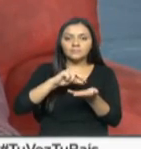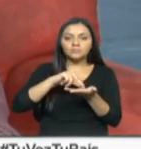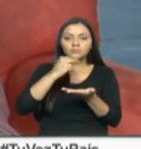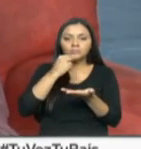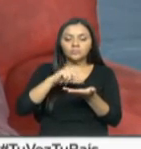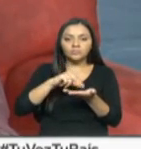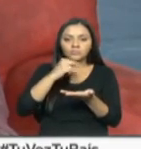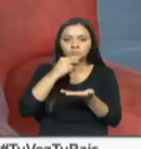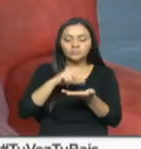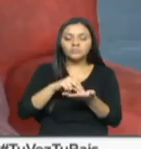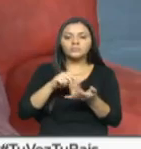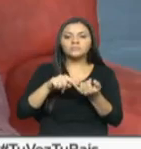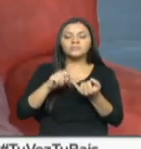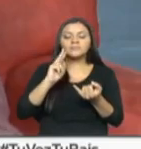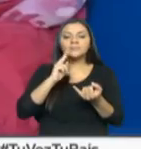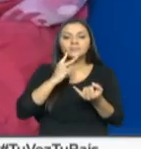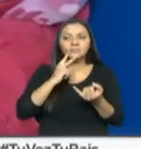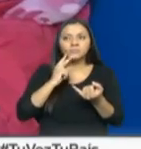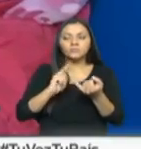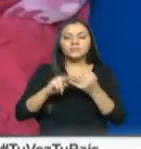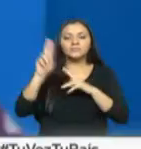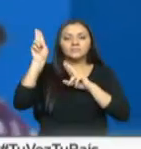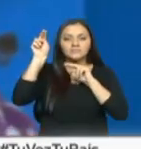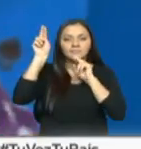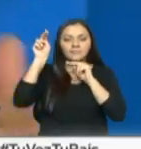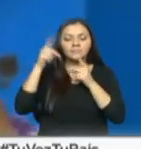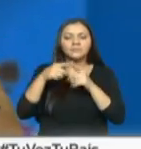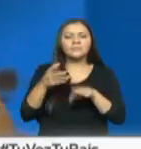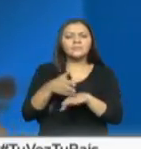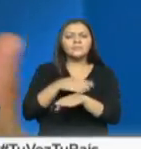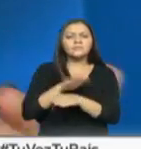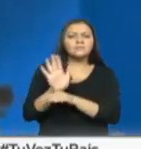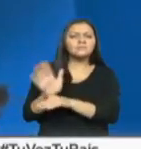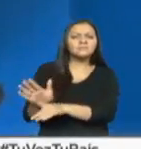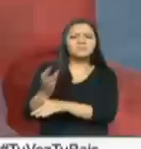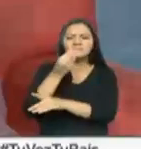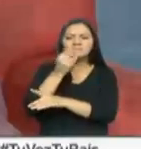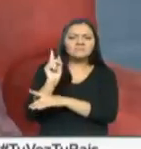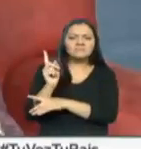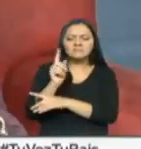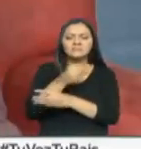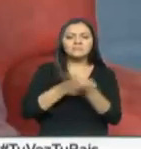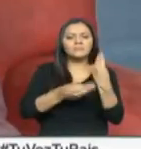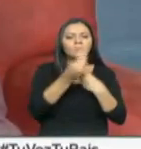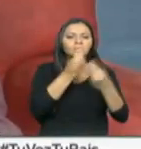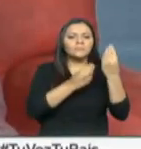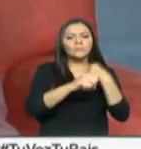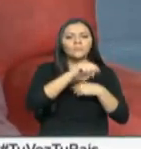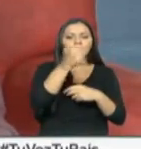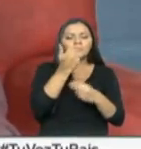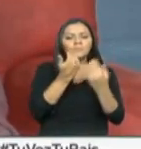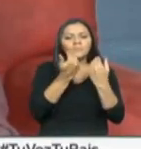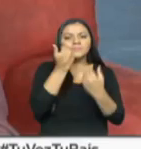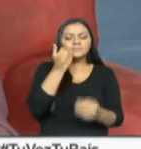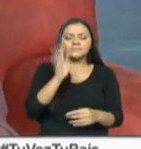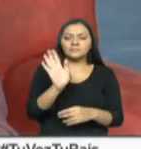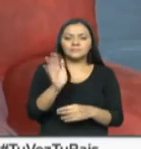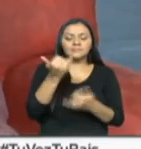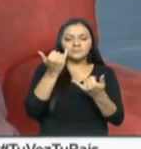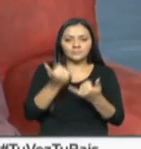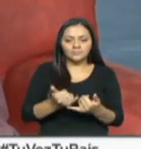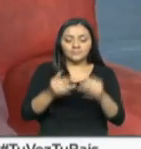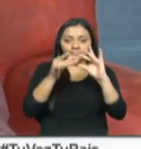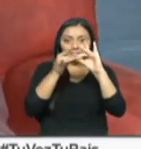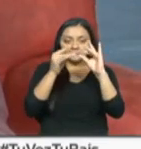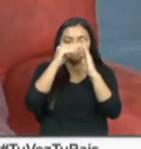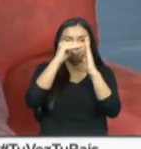tubérculos andinos, verduras, que muchas veces han sido desplazados por otro tipo de alimentos. Así que bajo el formato de recetas